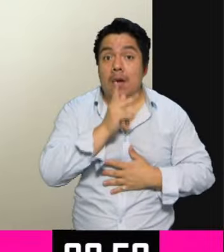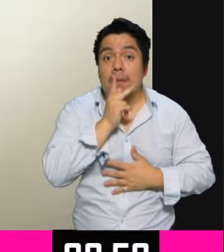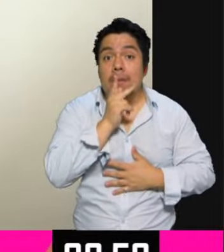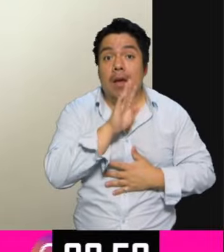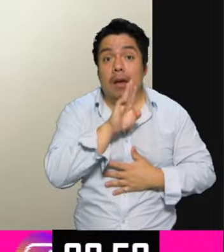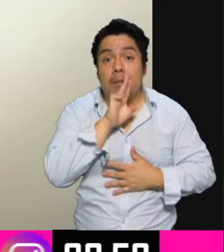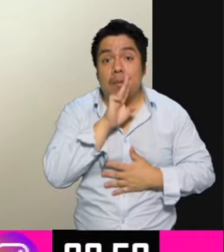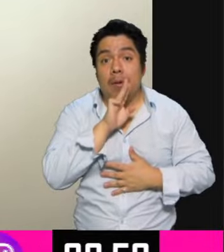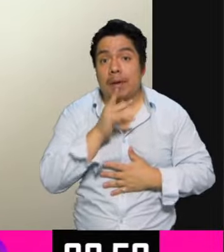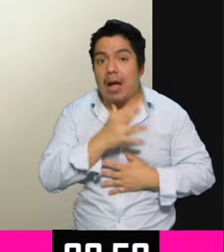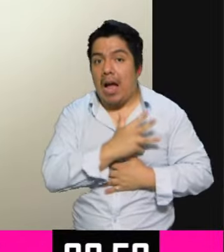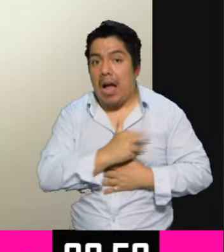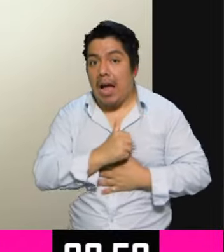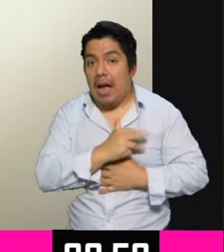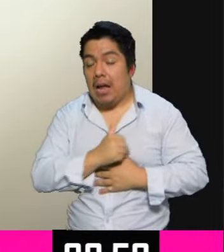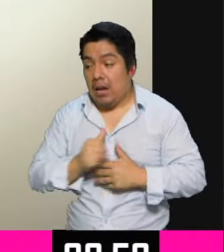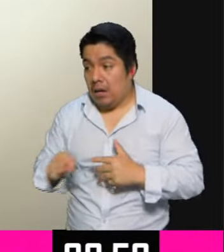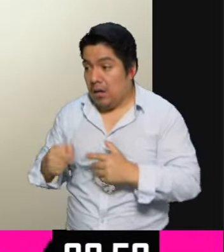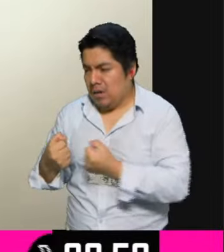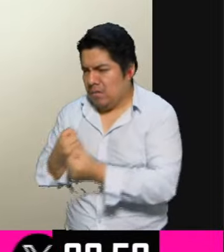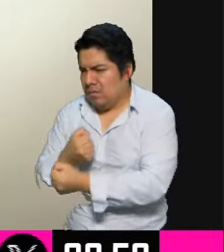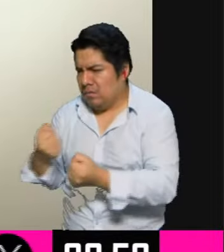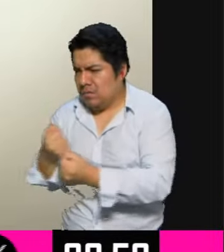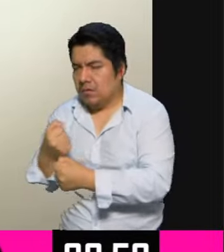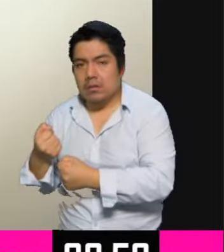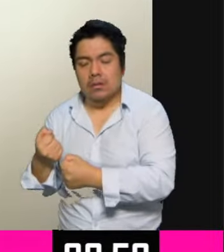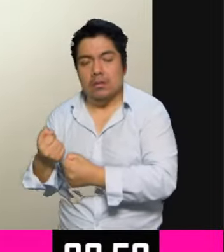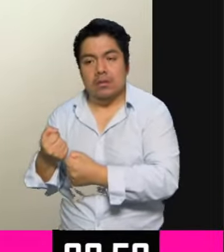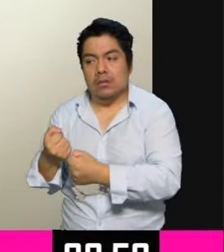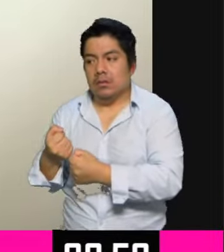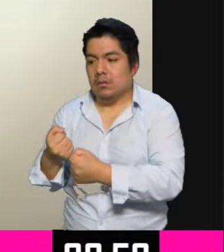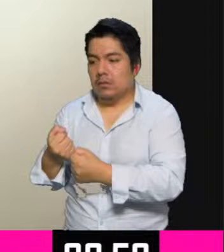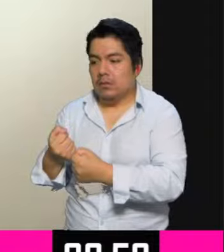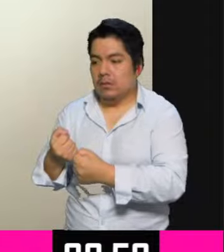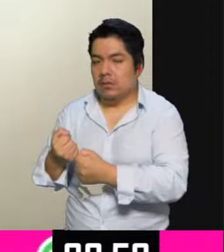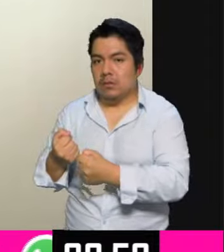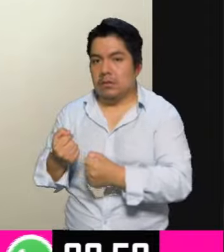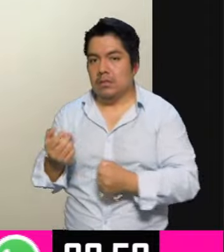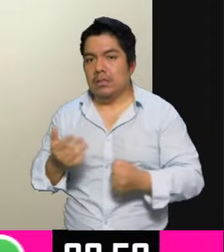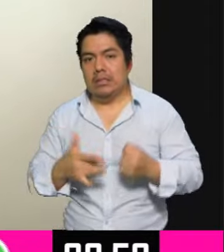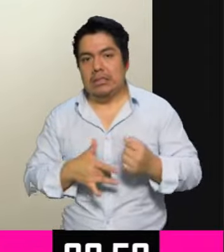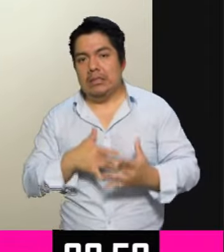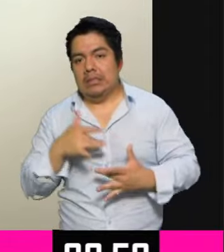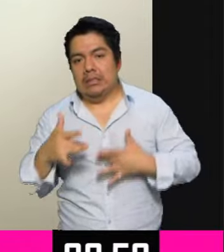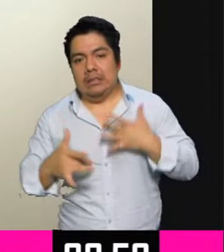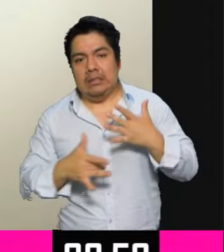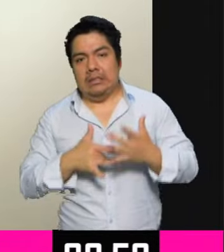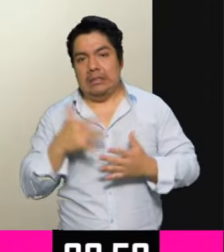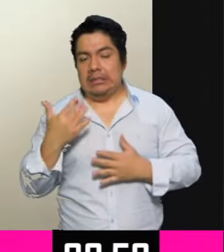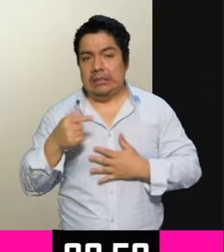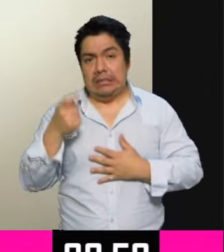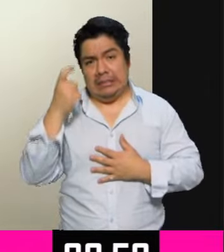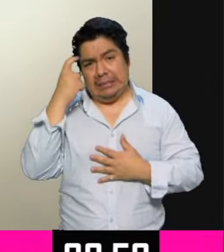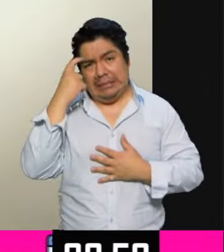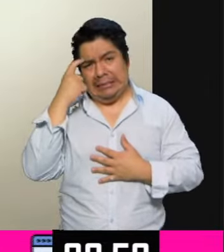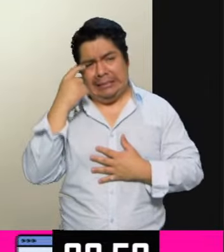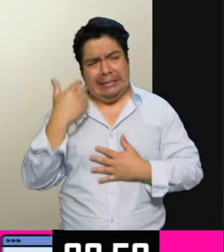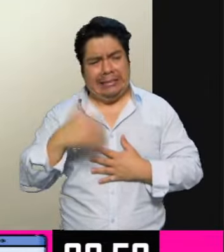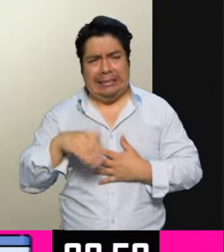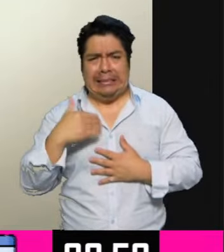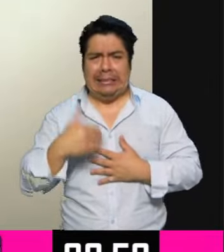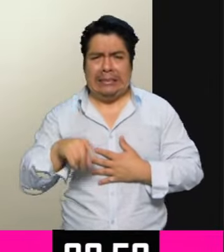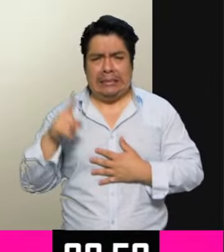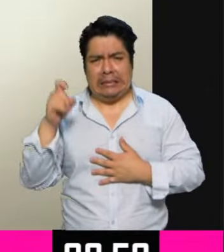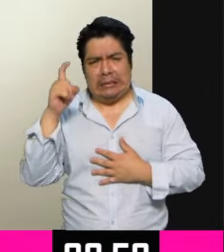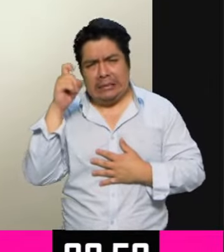Sí vamos entendiendo que ya me impuso un desgaste emocional muy alto vamos entendiendo